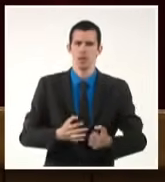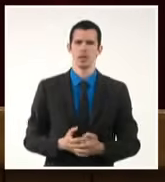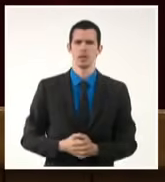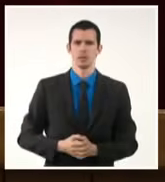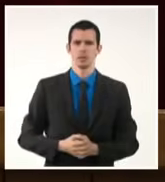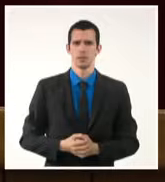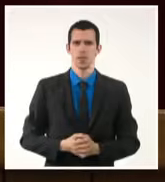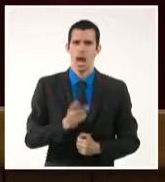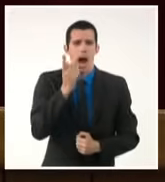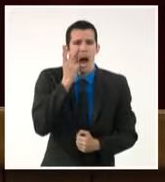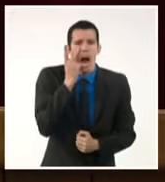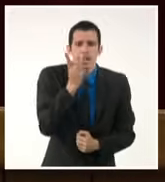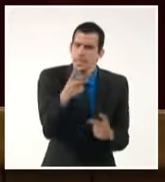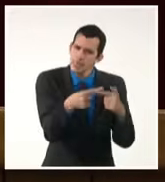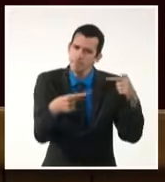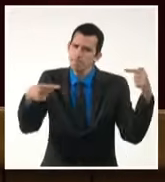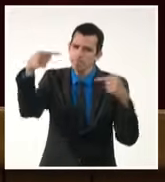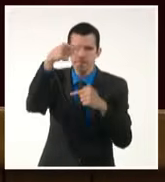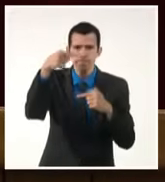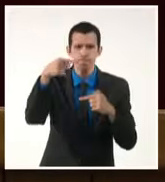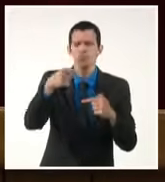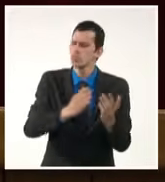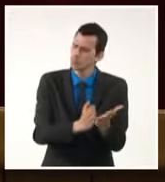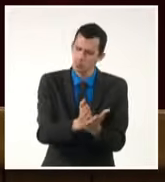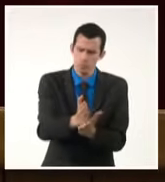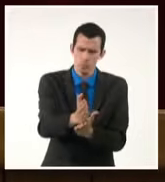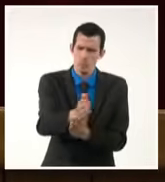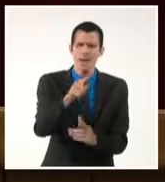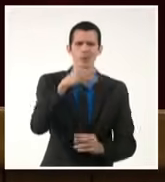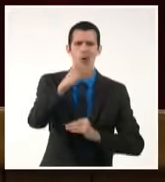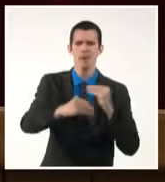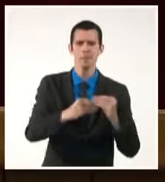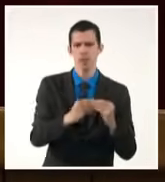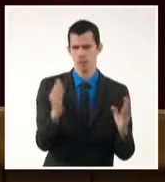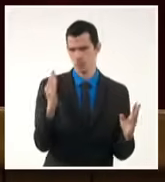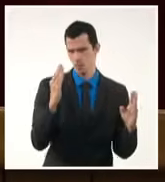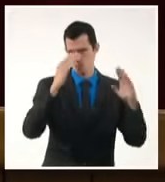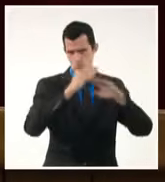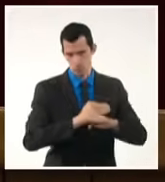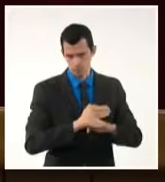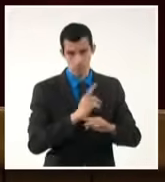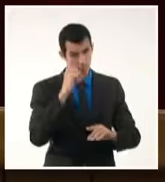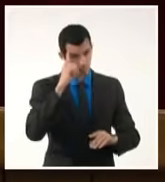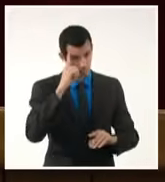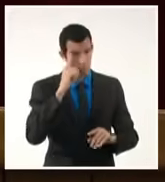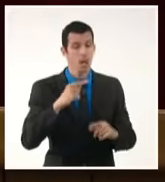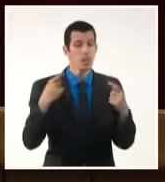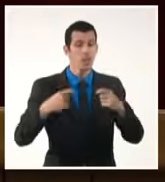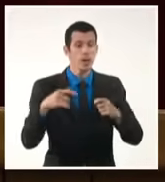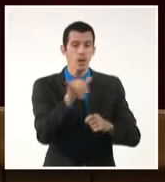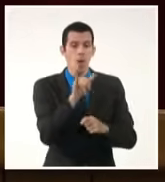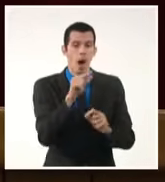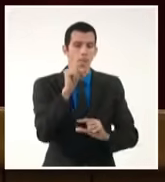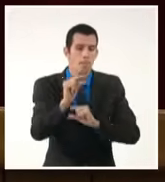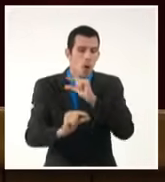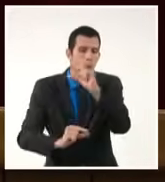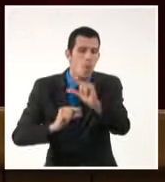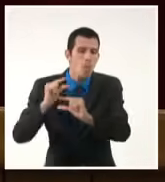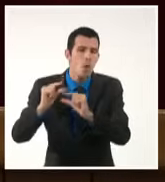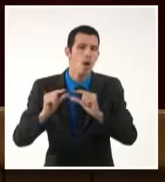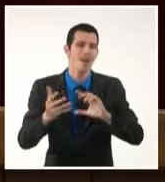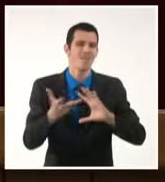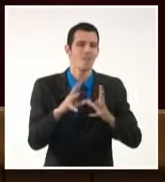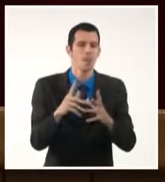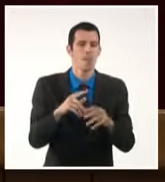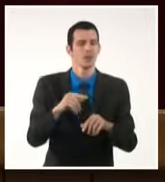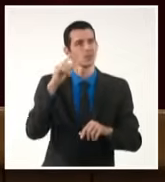otras decisiones que seguramente se derivarán de las actuales deben ir ordenando en el mediano plazo los